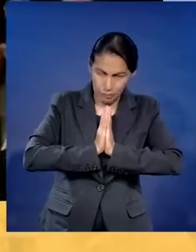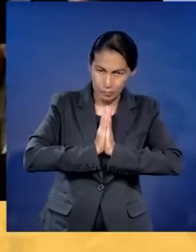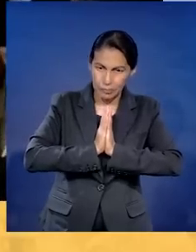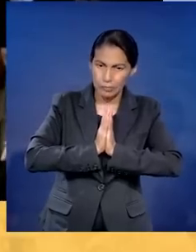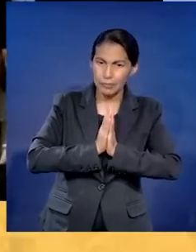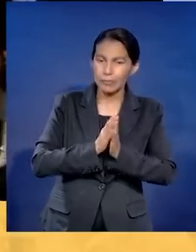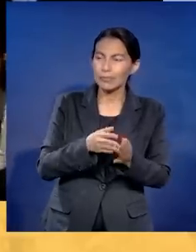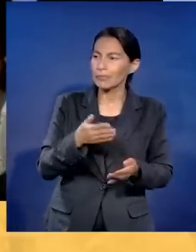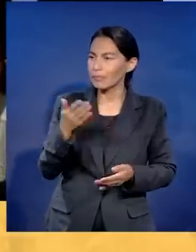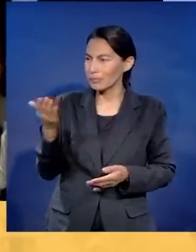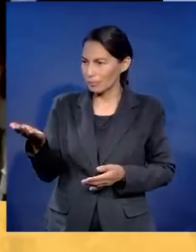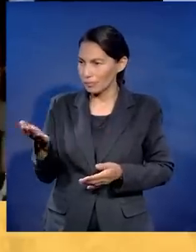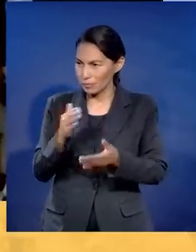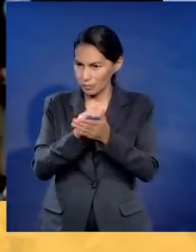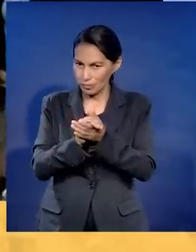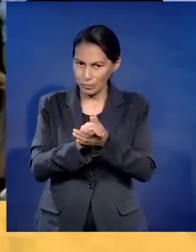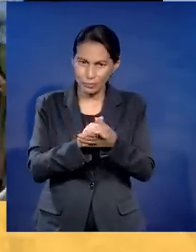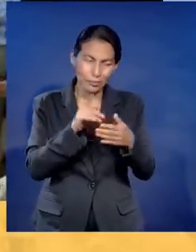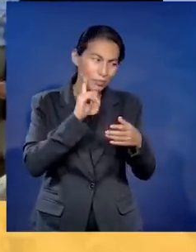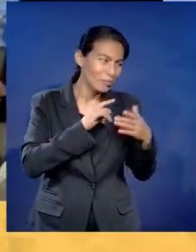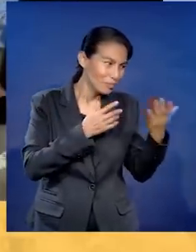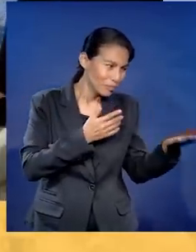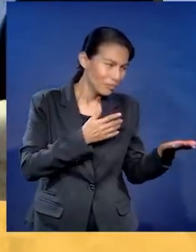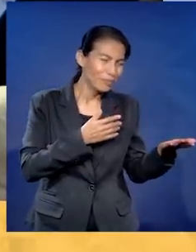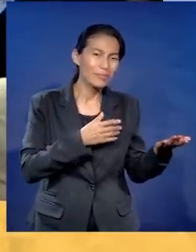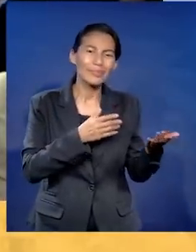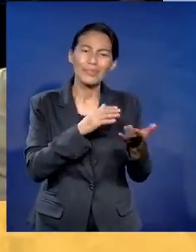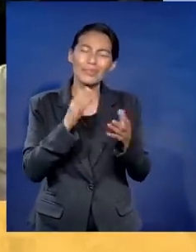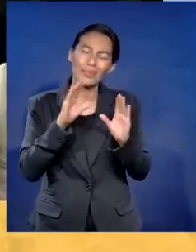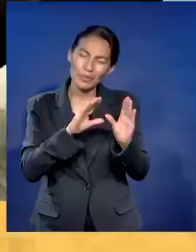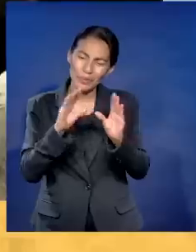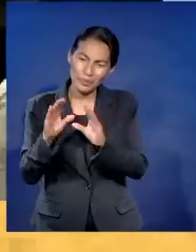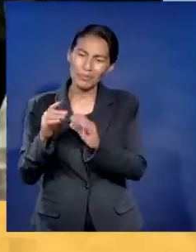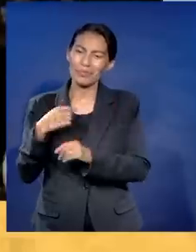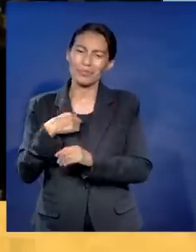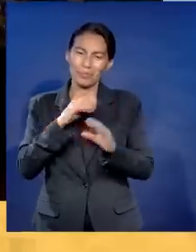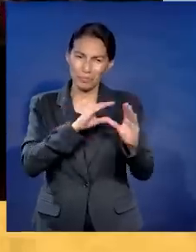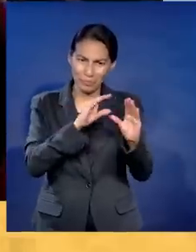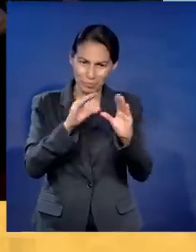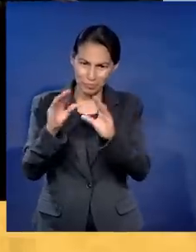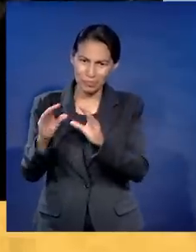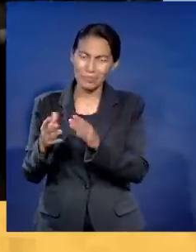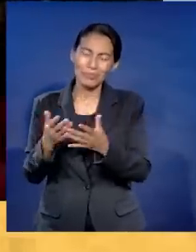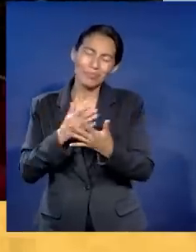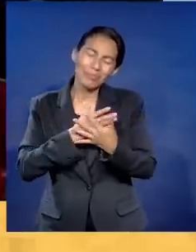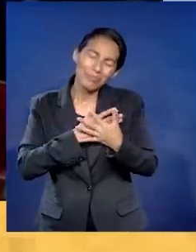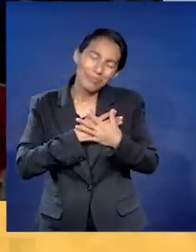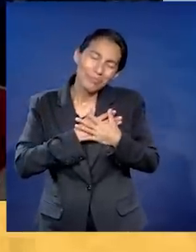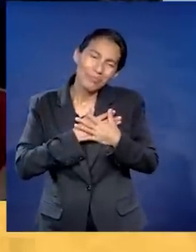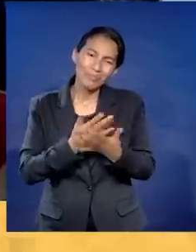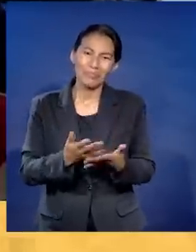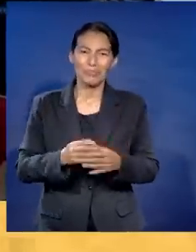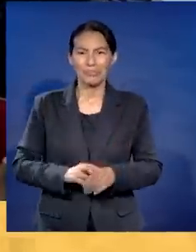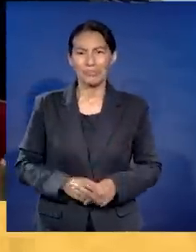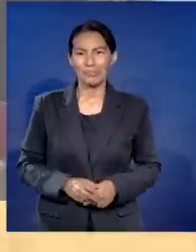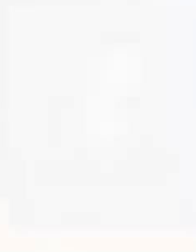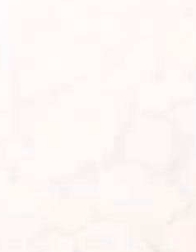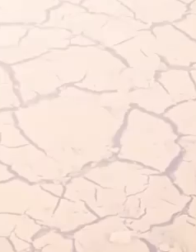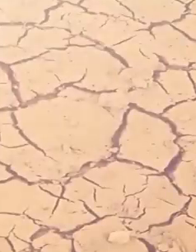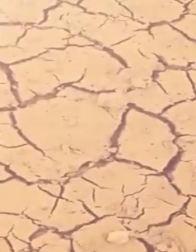Amén. Dígale a su esposa o esposa, voy a cuidar de ti, chiquito. Voy a cuidar de ti, chiquita.